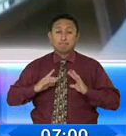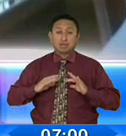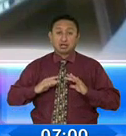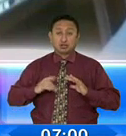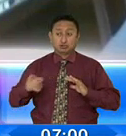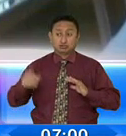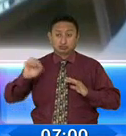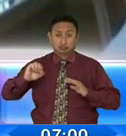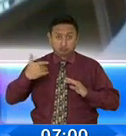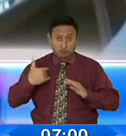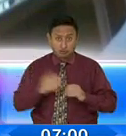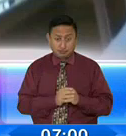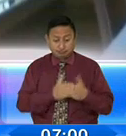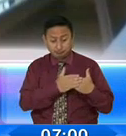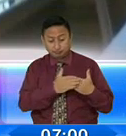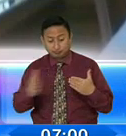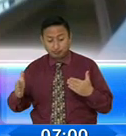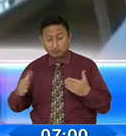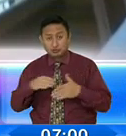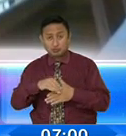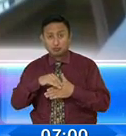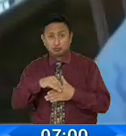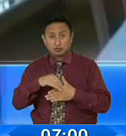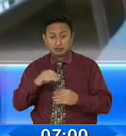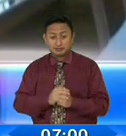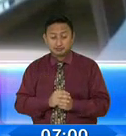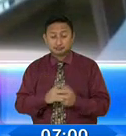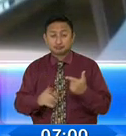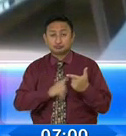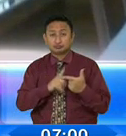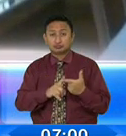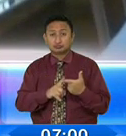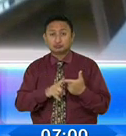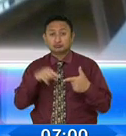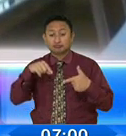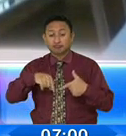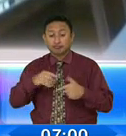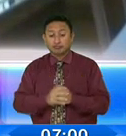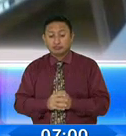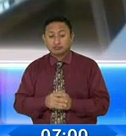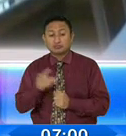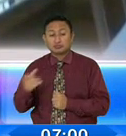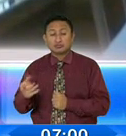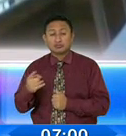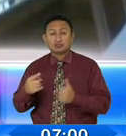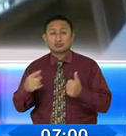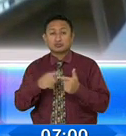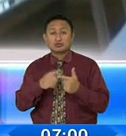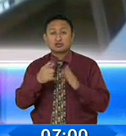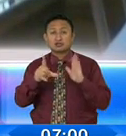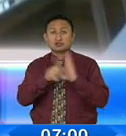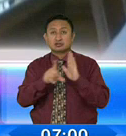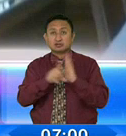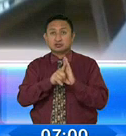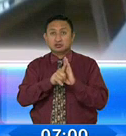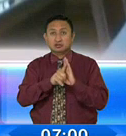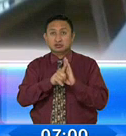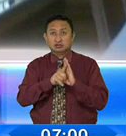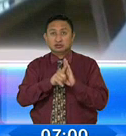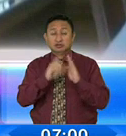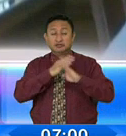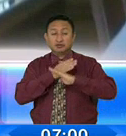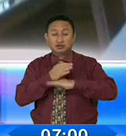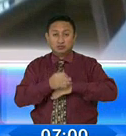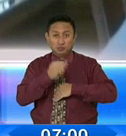de vacaciones pendientes. Y la segunda es acogerse a una de las alternativas que establece la Ley Orgánica de la Defensoría del